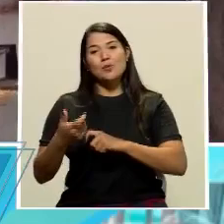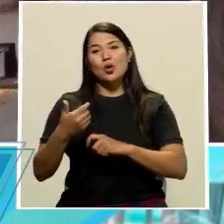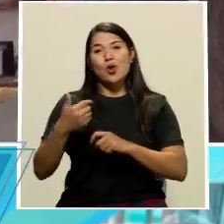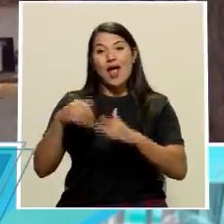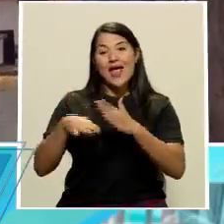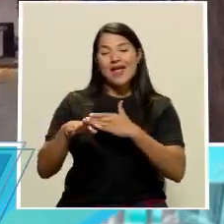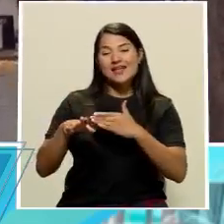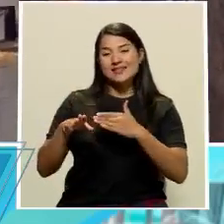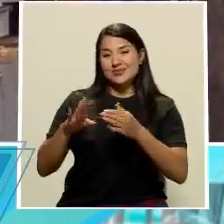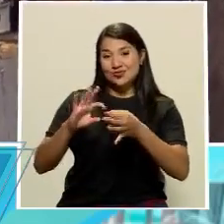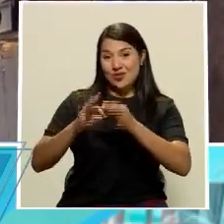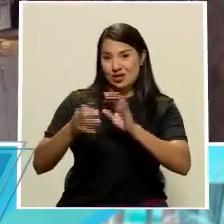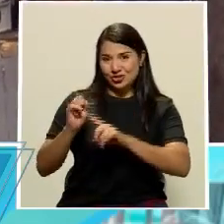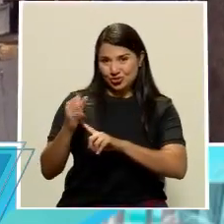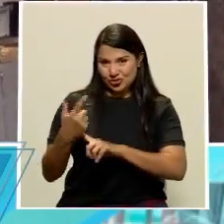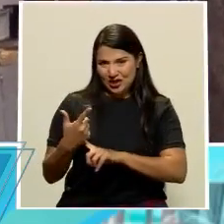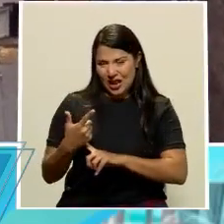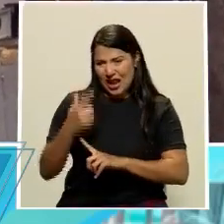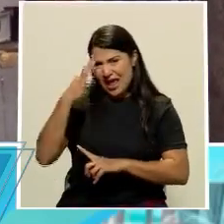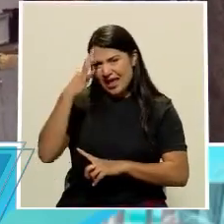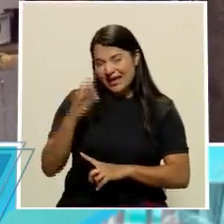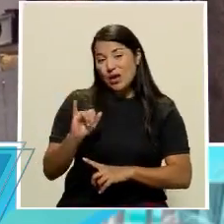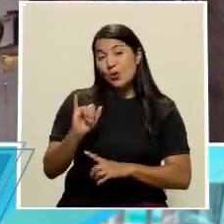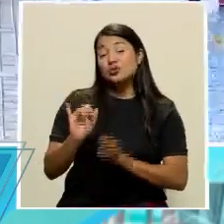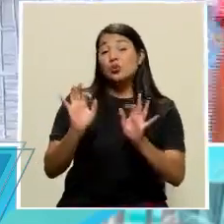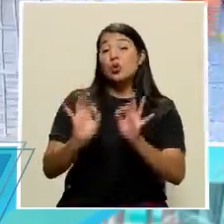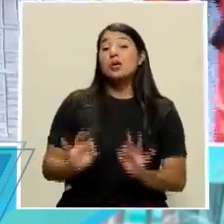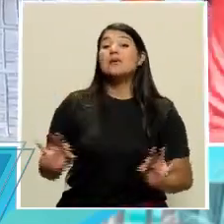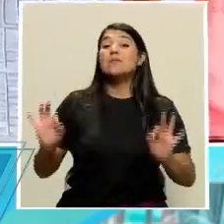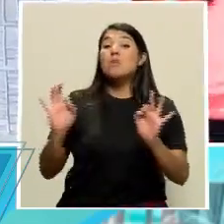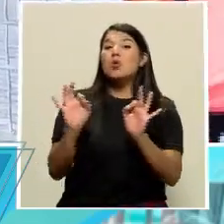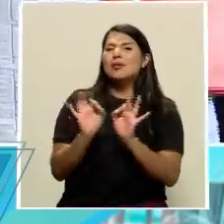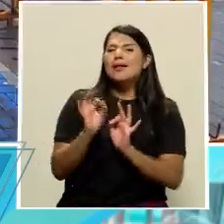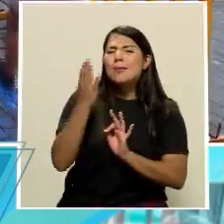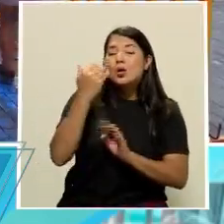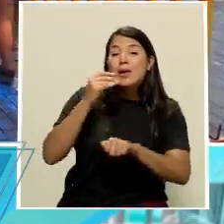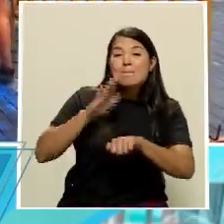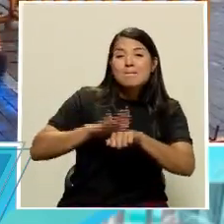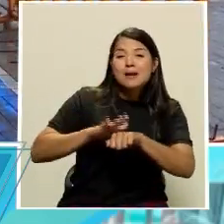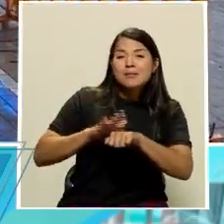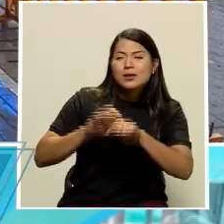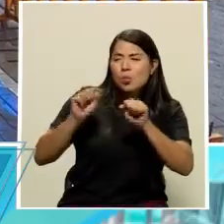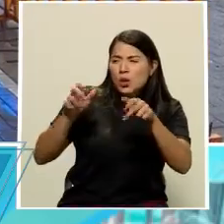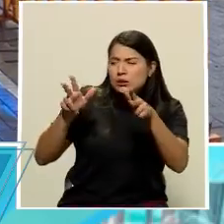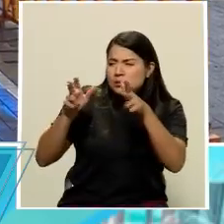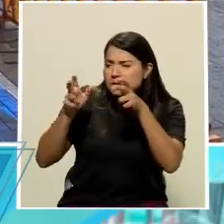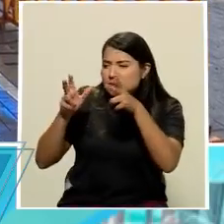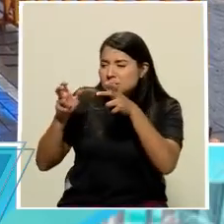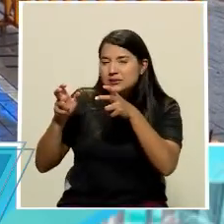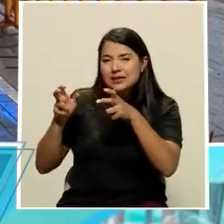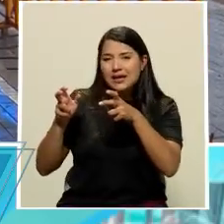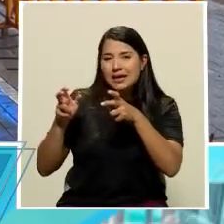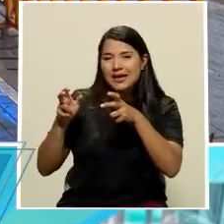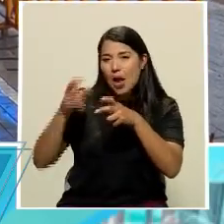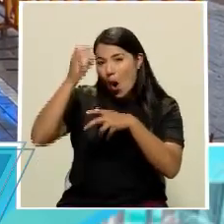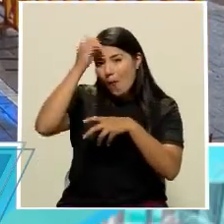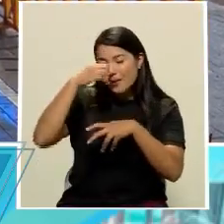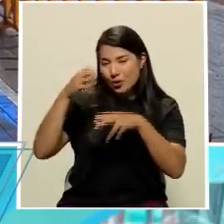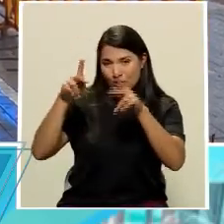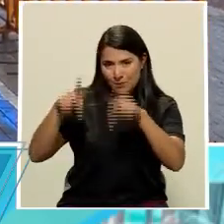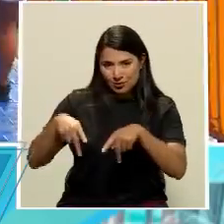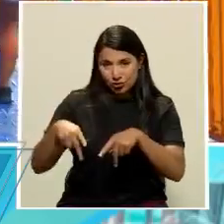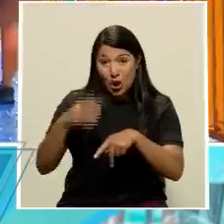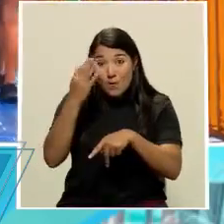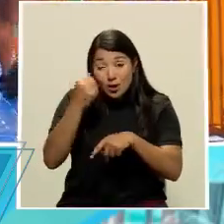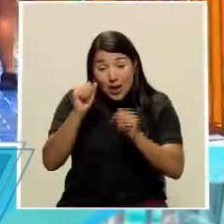redes sociales. Yo creo que esto es valioso al estudiar las percepciones ciudadanas en varios sentidos. El primero es que nos puede